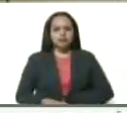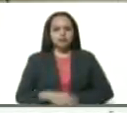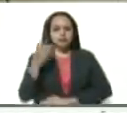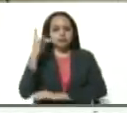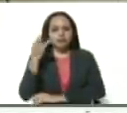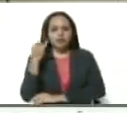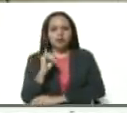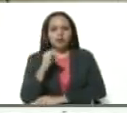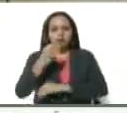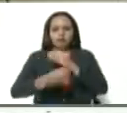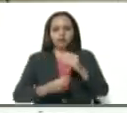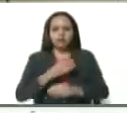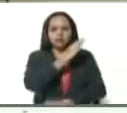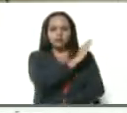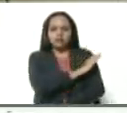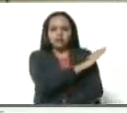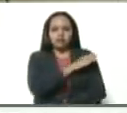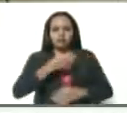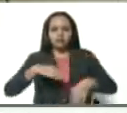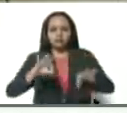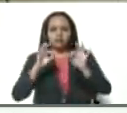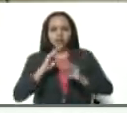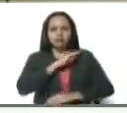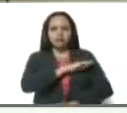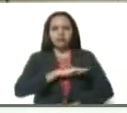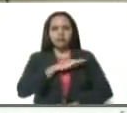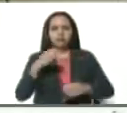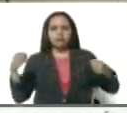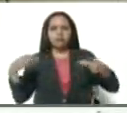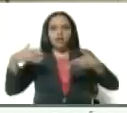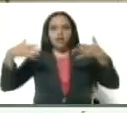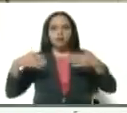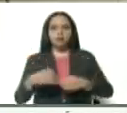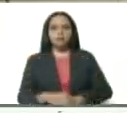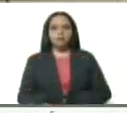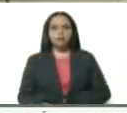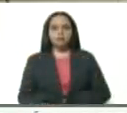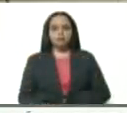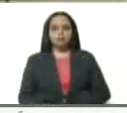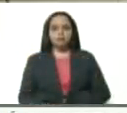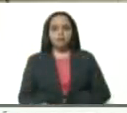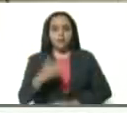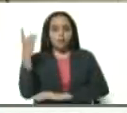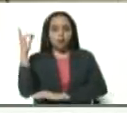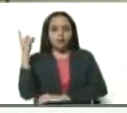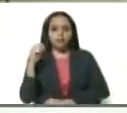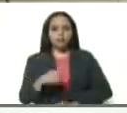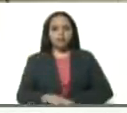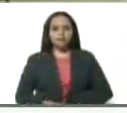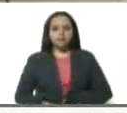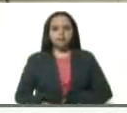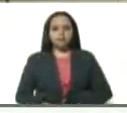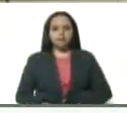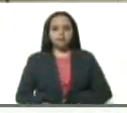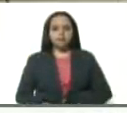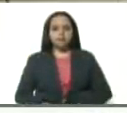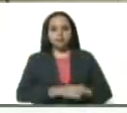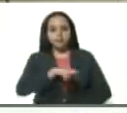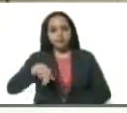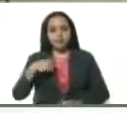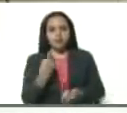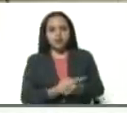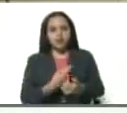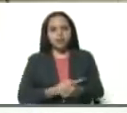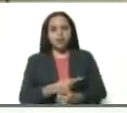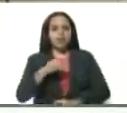instalaron clínicas especiales de la Misión Milagro. En Bolivia, con nuestro hermano Evo